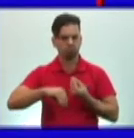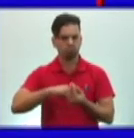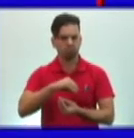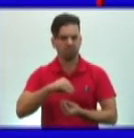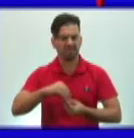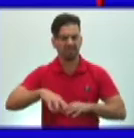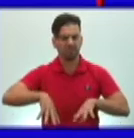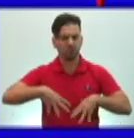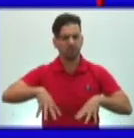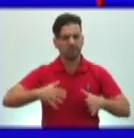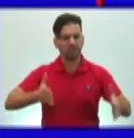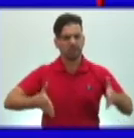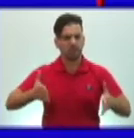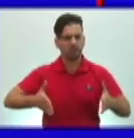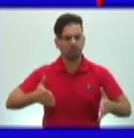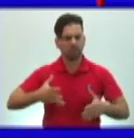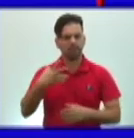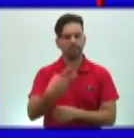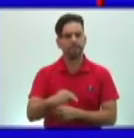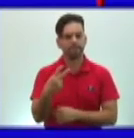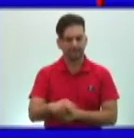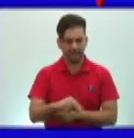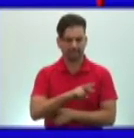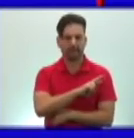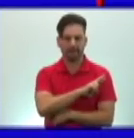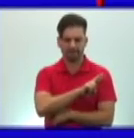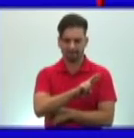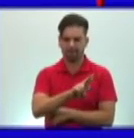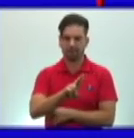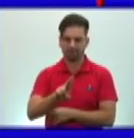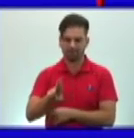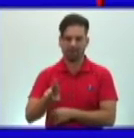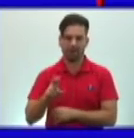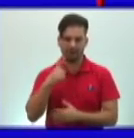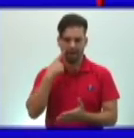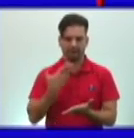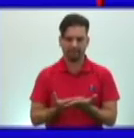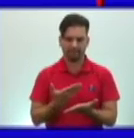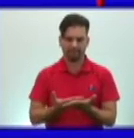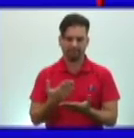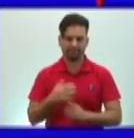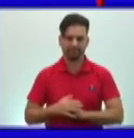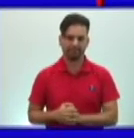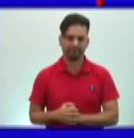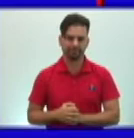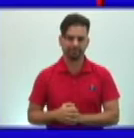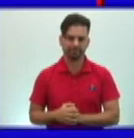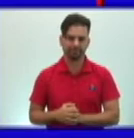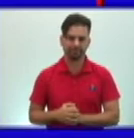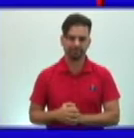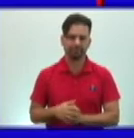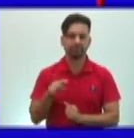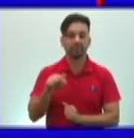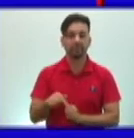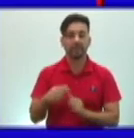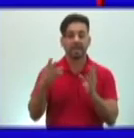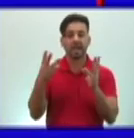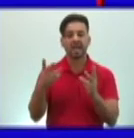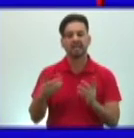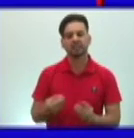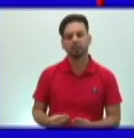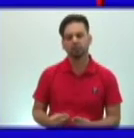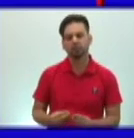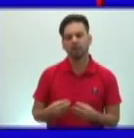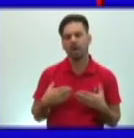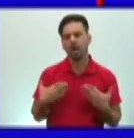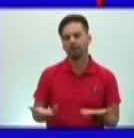actividad humana es práctica revolucionaria. Es decir, la coincidencia de esas modificaciones son resultado sencillamente